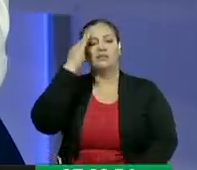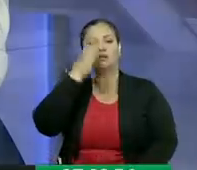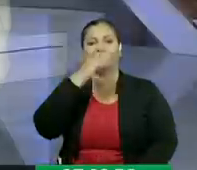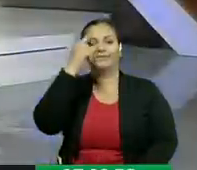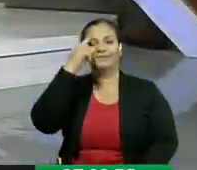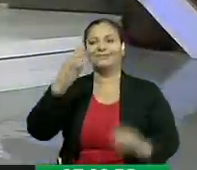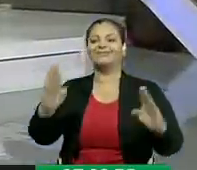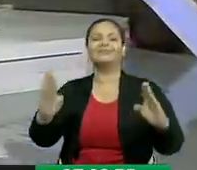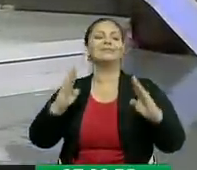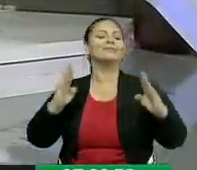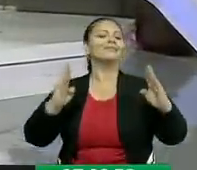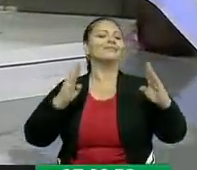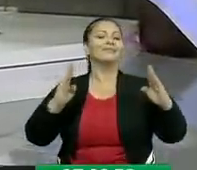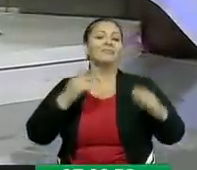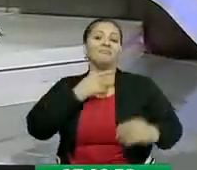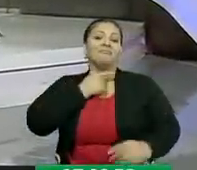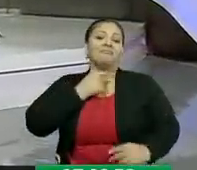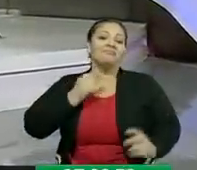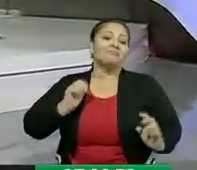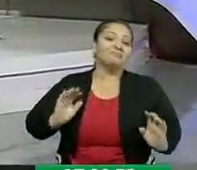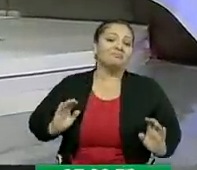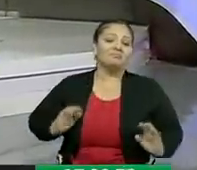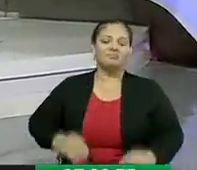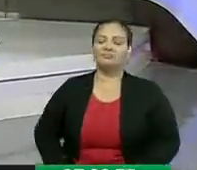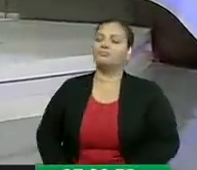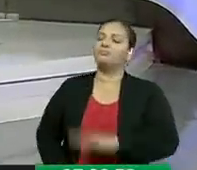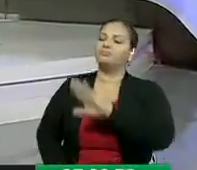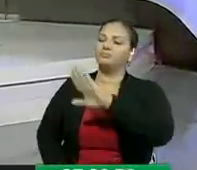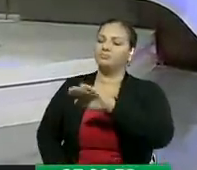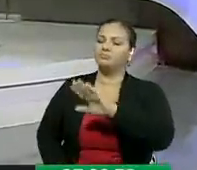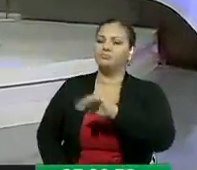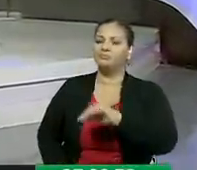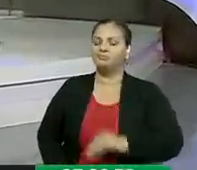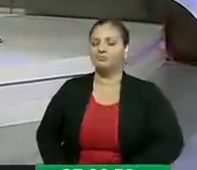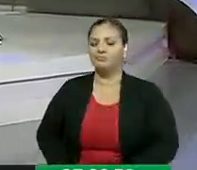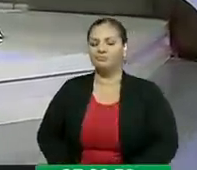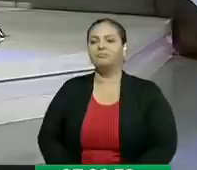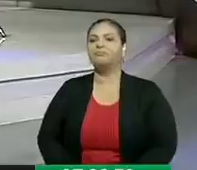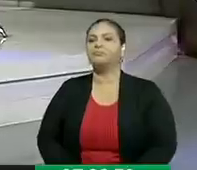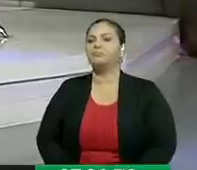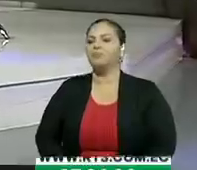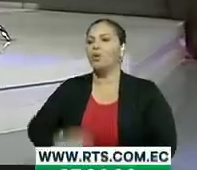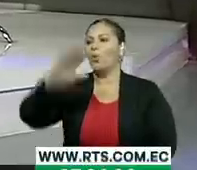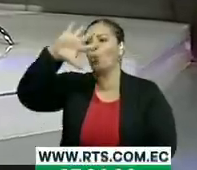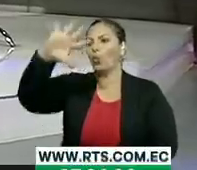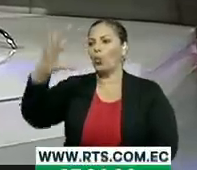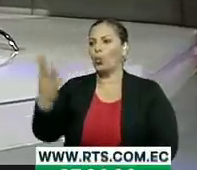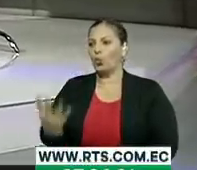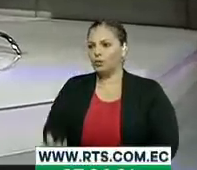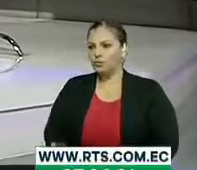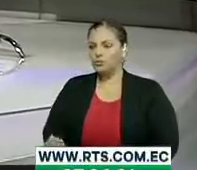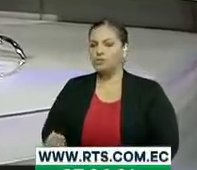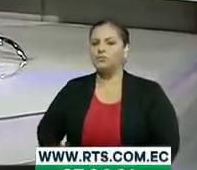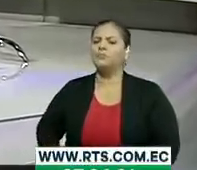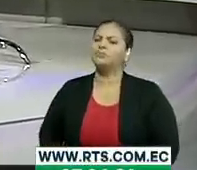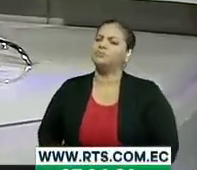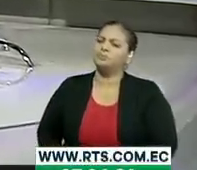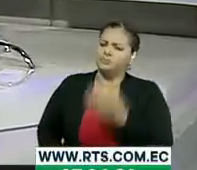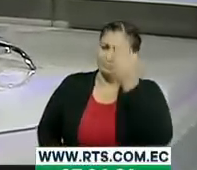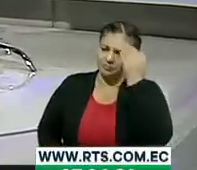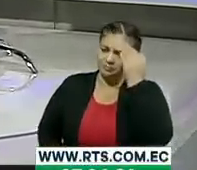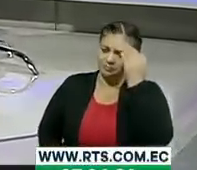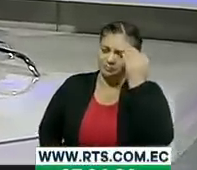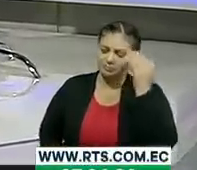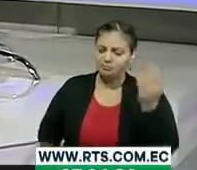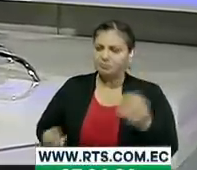doctor, pasando a otro tema, UNASUR, que es un tema pues que también ha ocupado las páginas de los